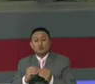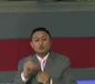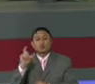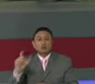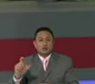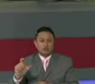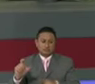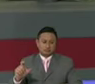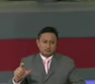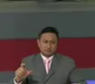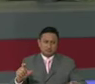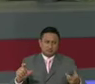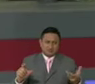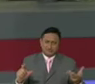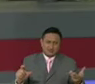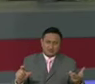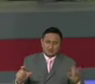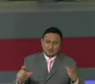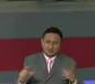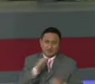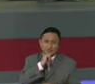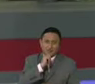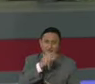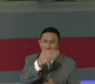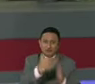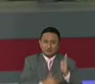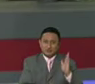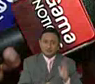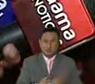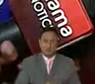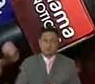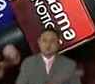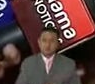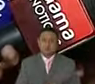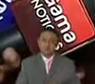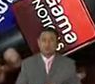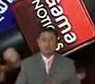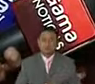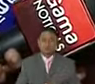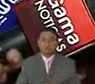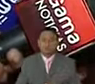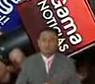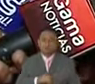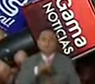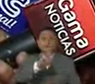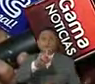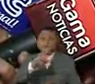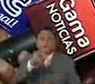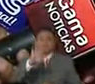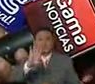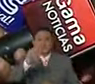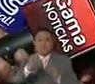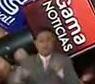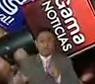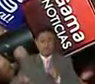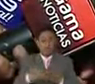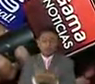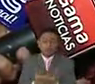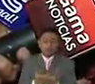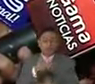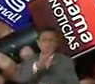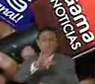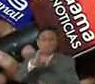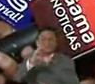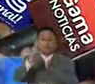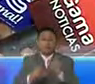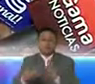mientras que la CONAIE dice que recién presentará el listado. De las 114 personas que han planteado, 56